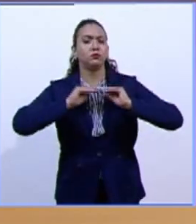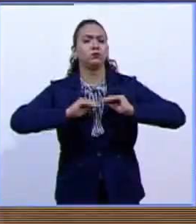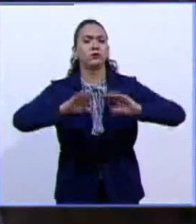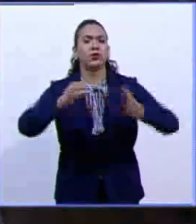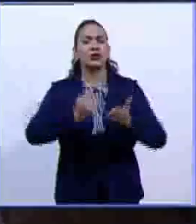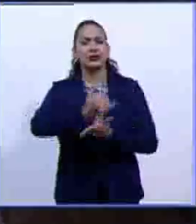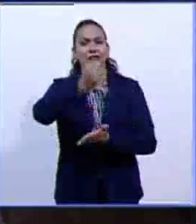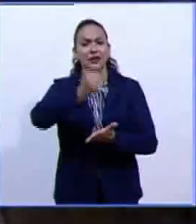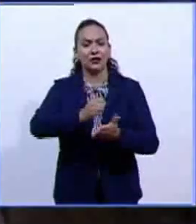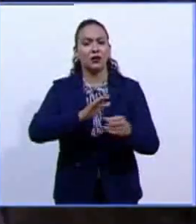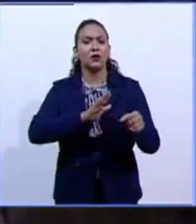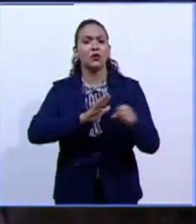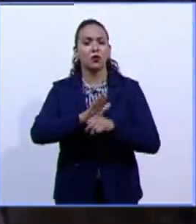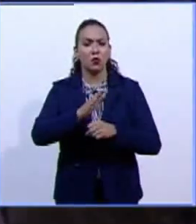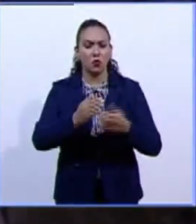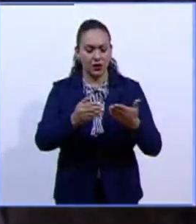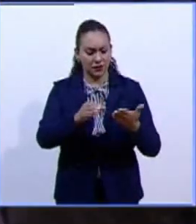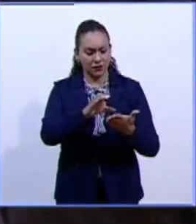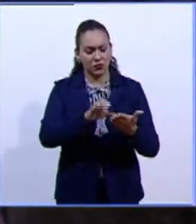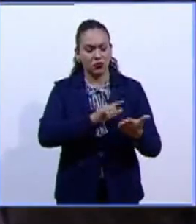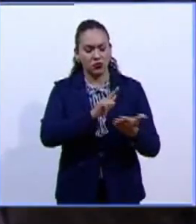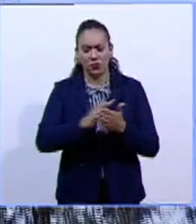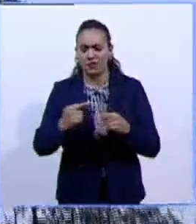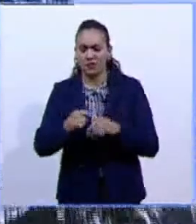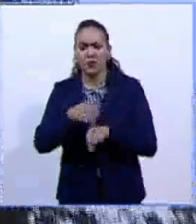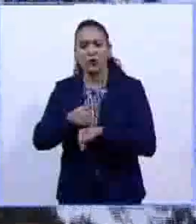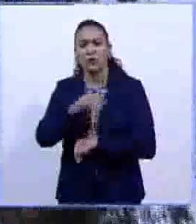sentencia del Pleno en la controversia constitucional